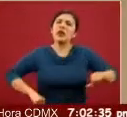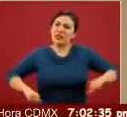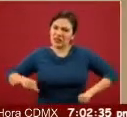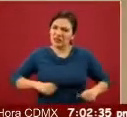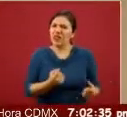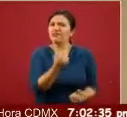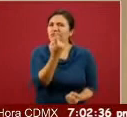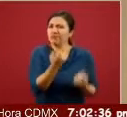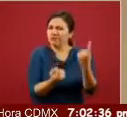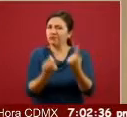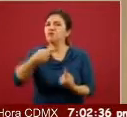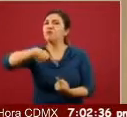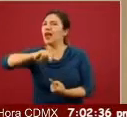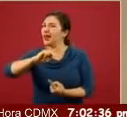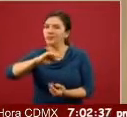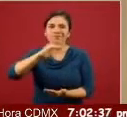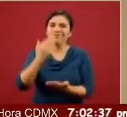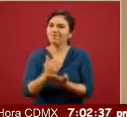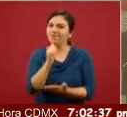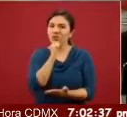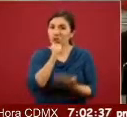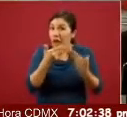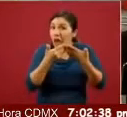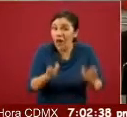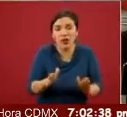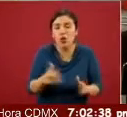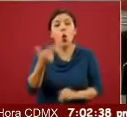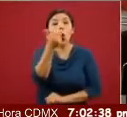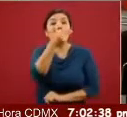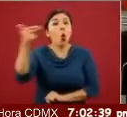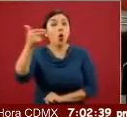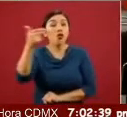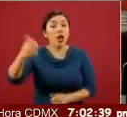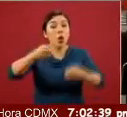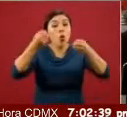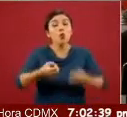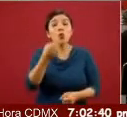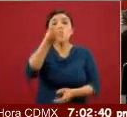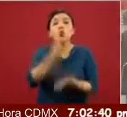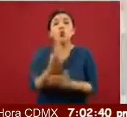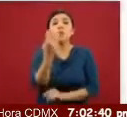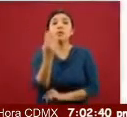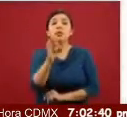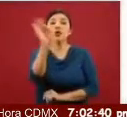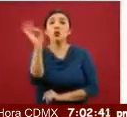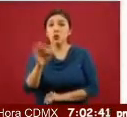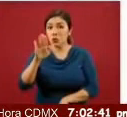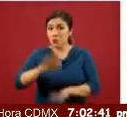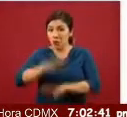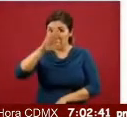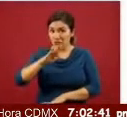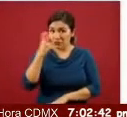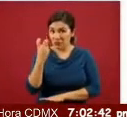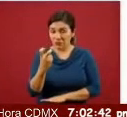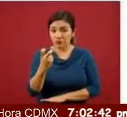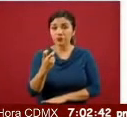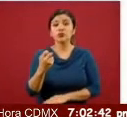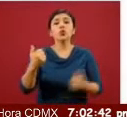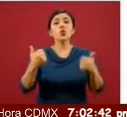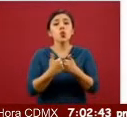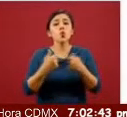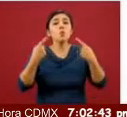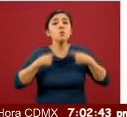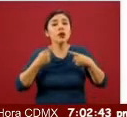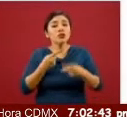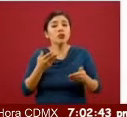pero bastante restringido. Los hoteles, ocupación al 25%, preferentemente huéspedes que